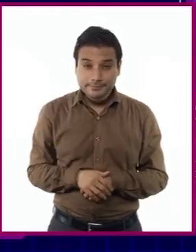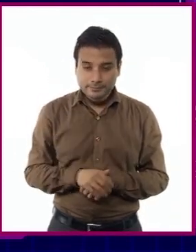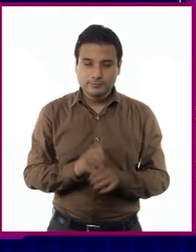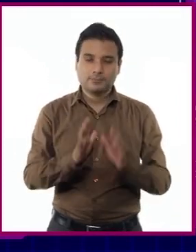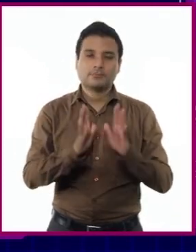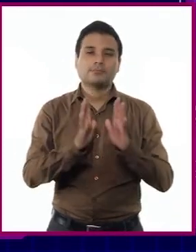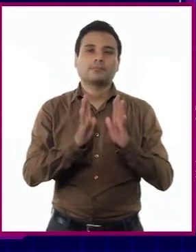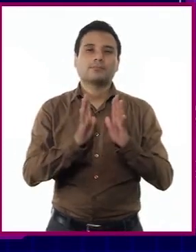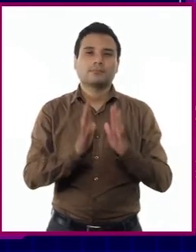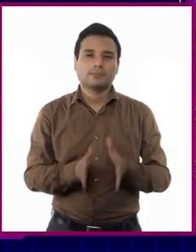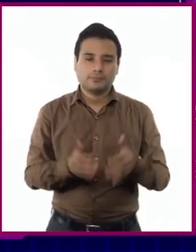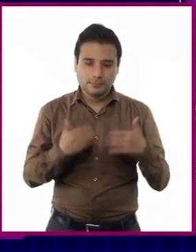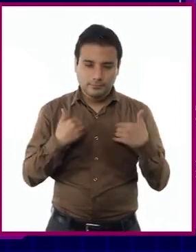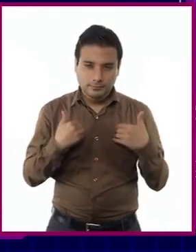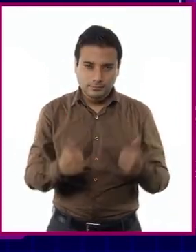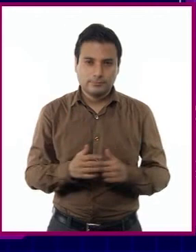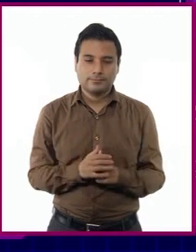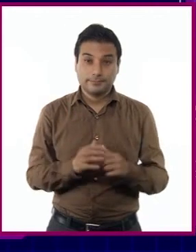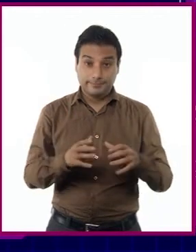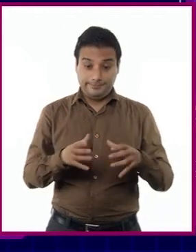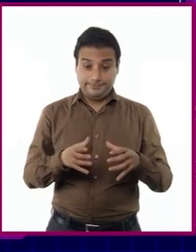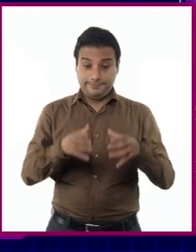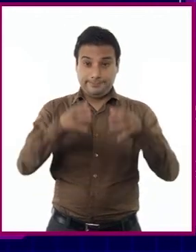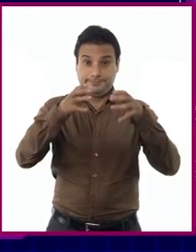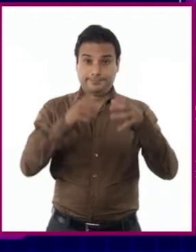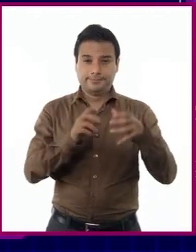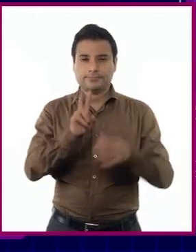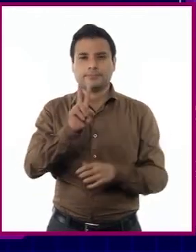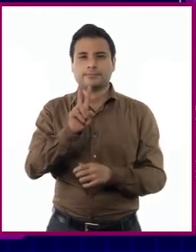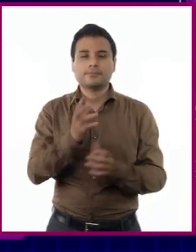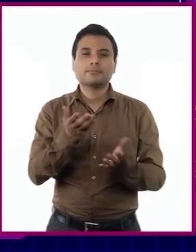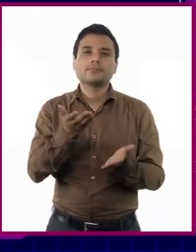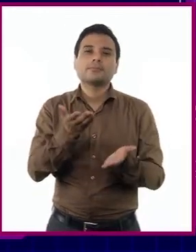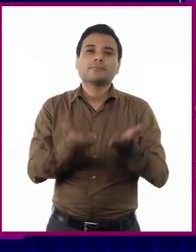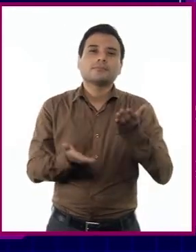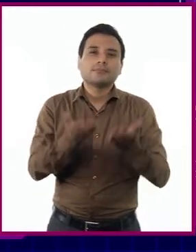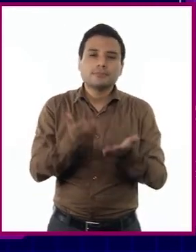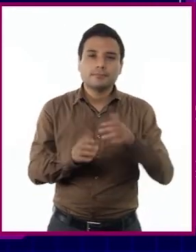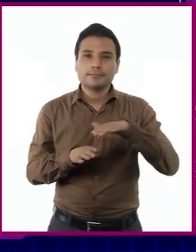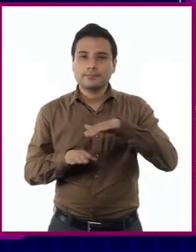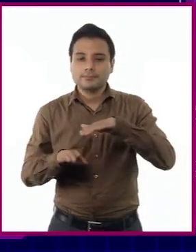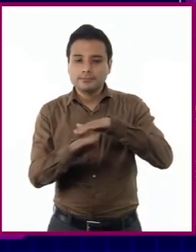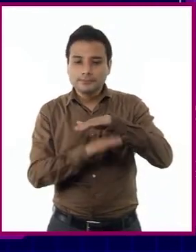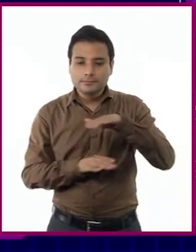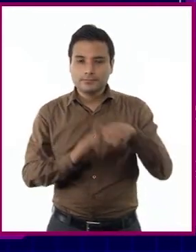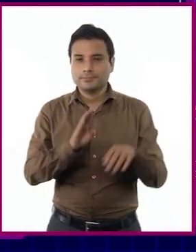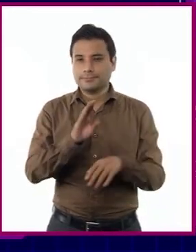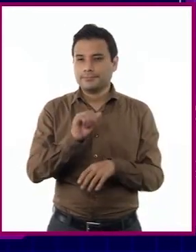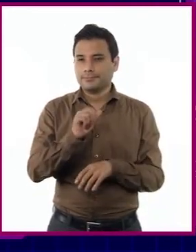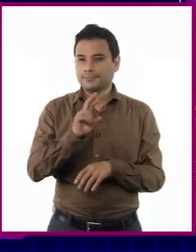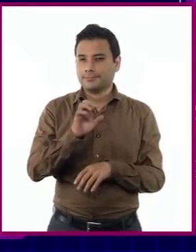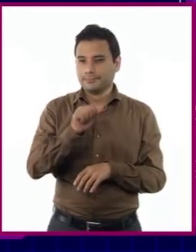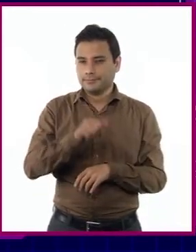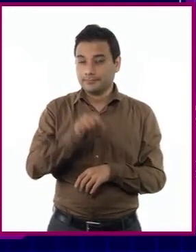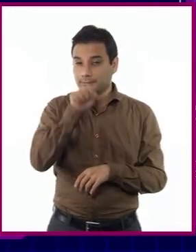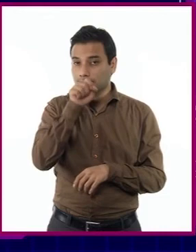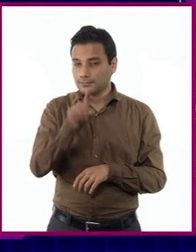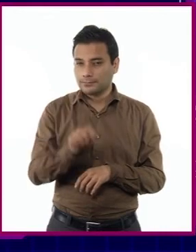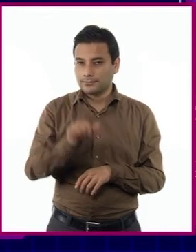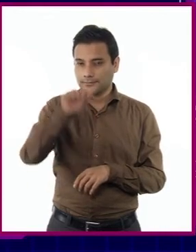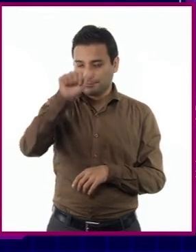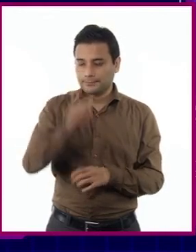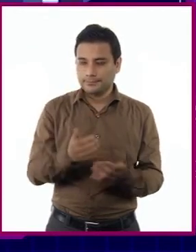que el volumen del cilindro recto depende del área de su base y de su altura como en cualquier prisma